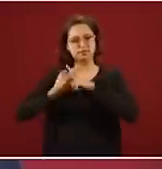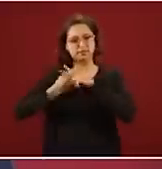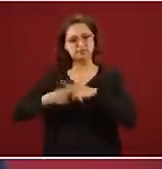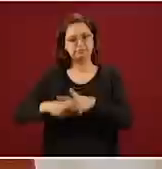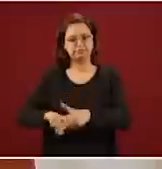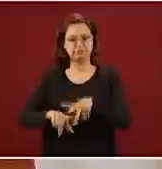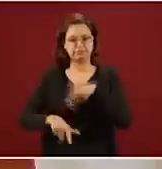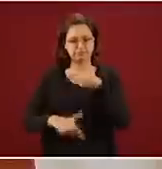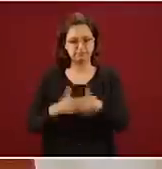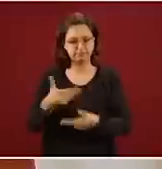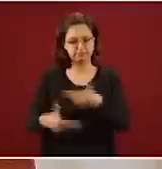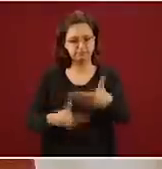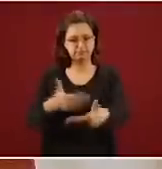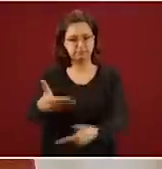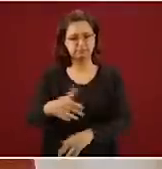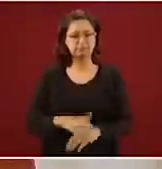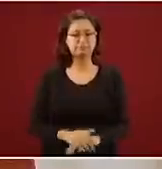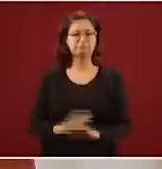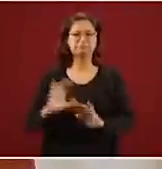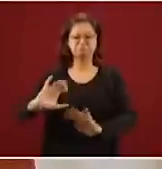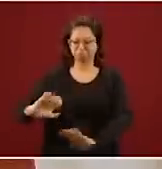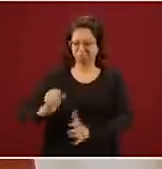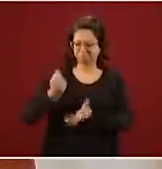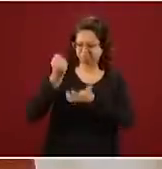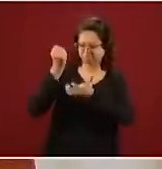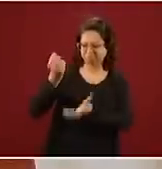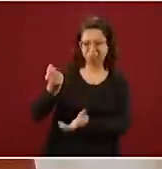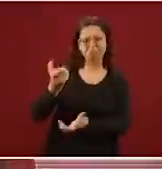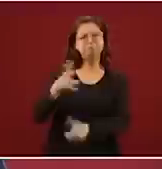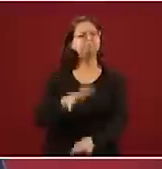Tenemos presupuesto.